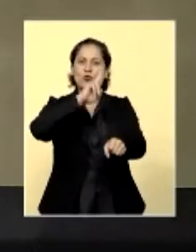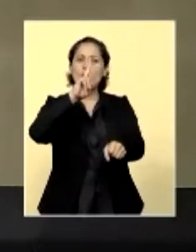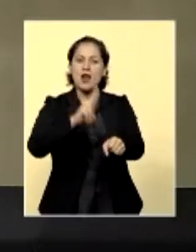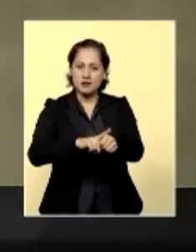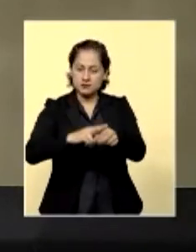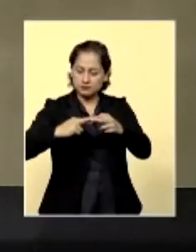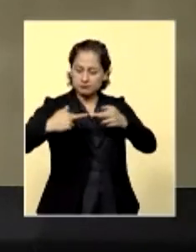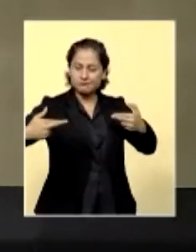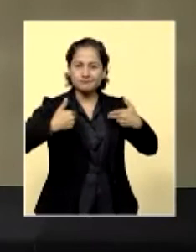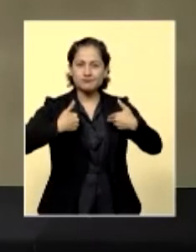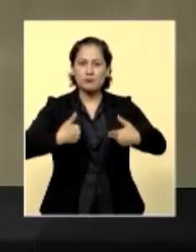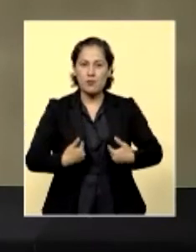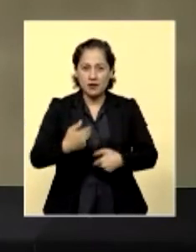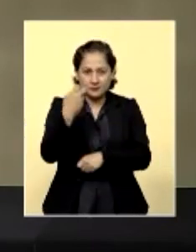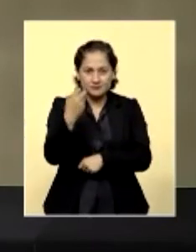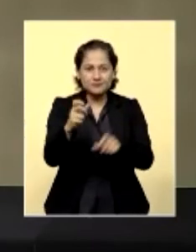Y de ahí.